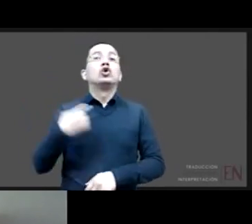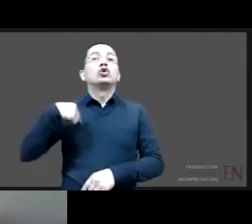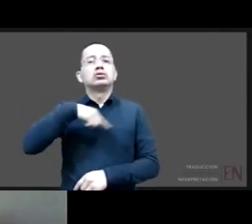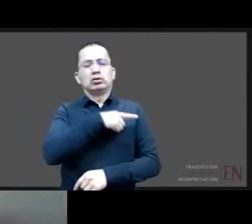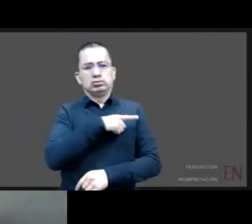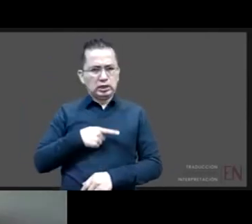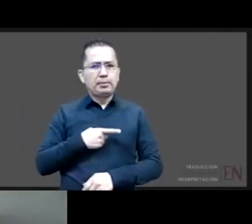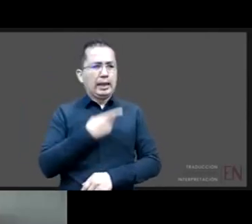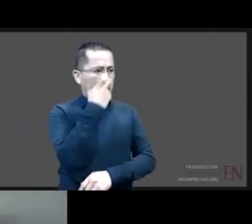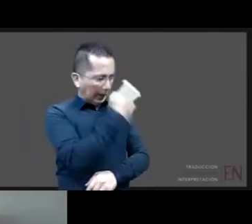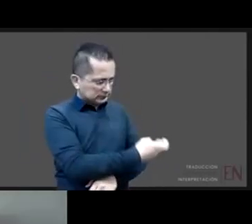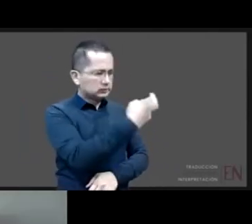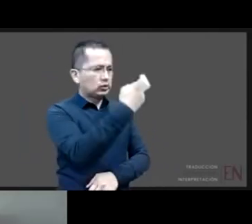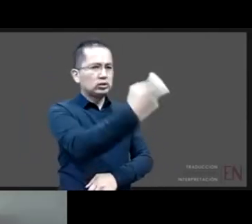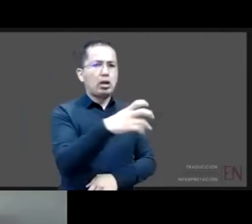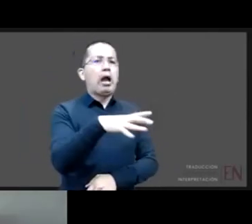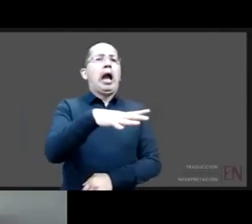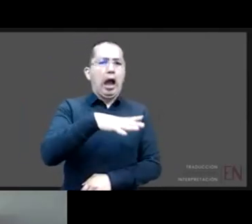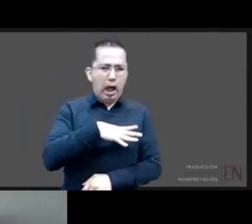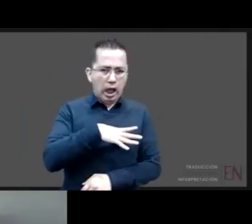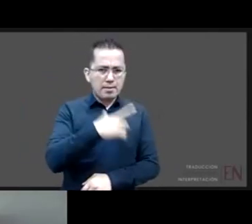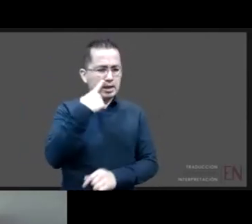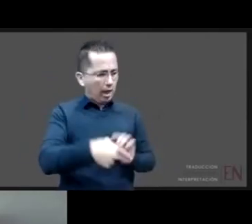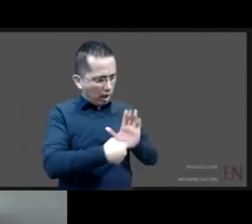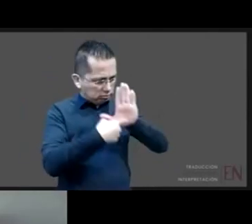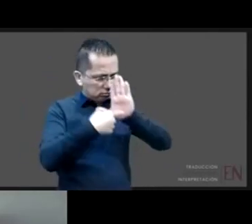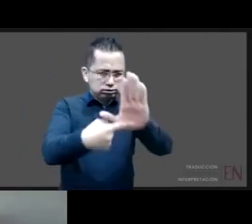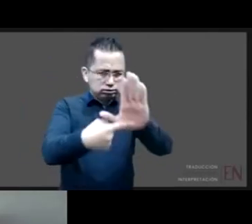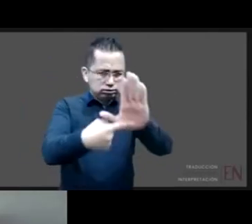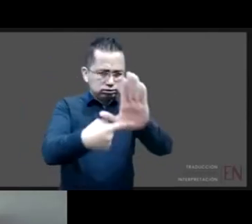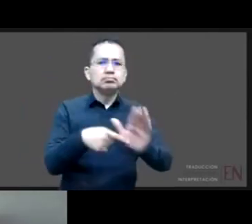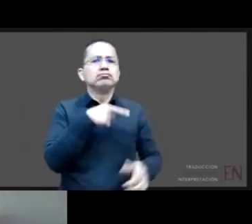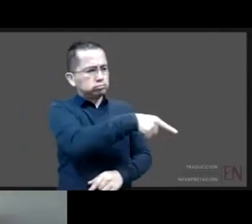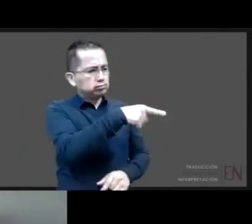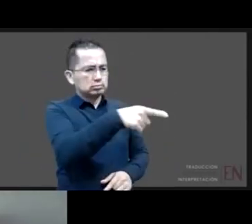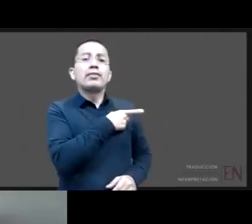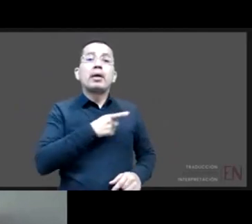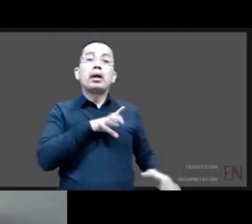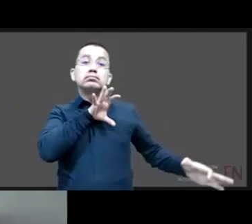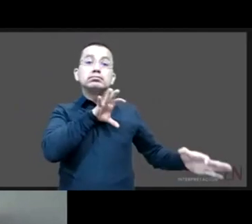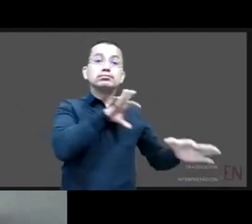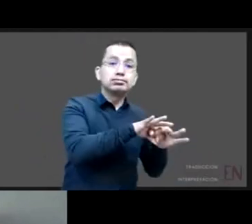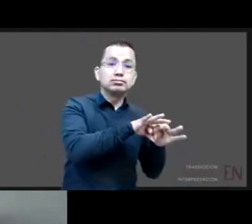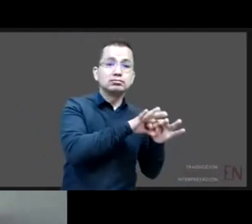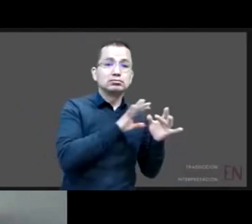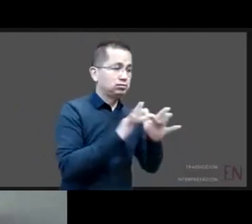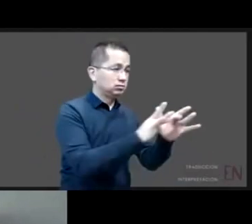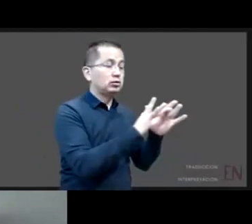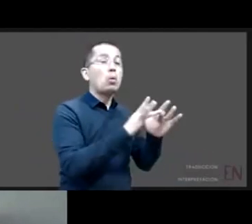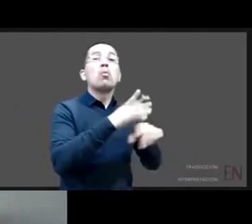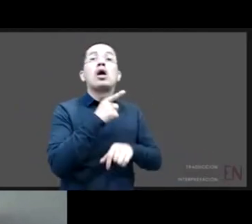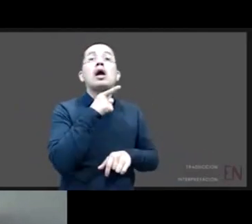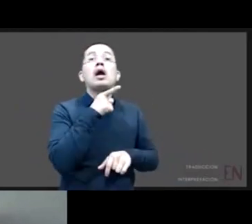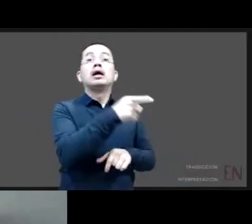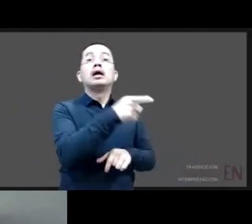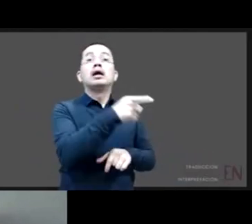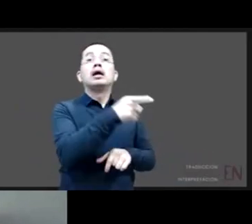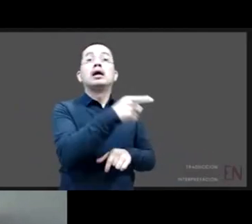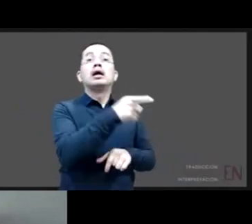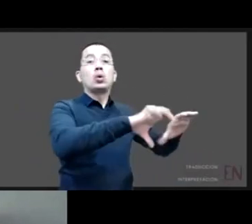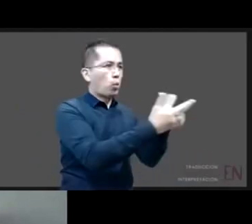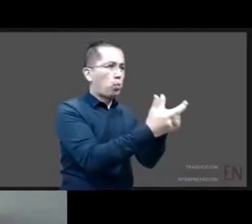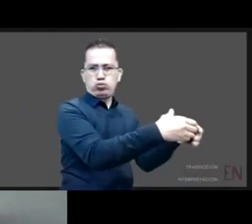nombrarlos y hacernos aliados de ellos porque esas organizaciones creadas por ellos de mil maneras